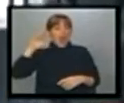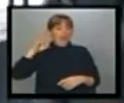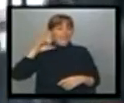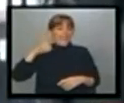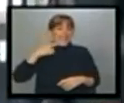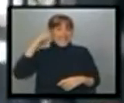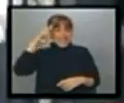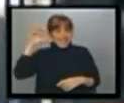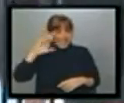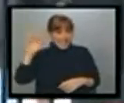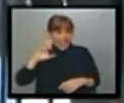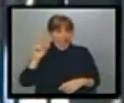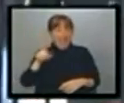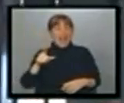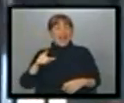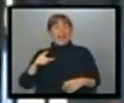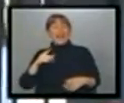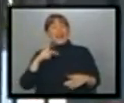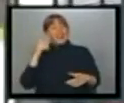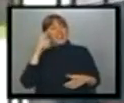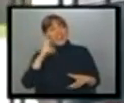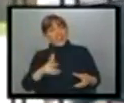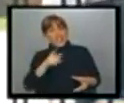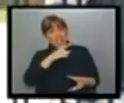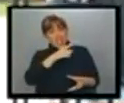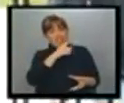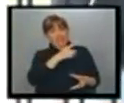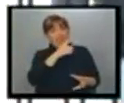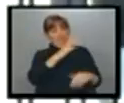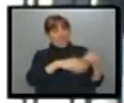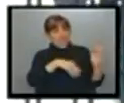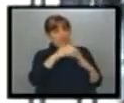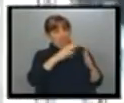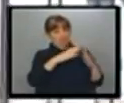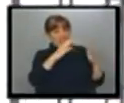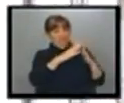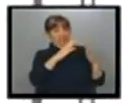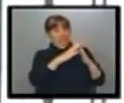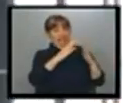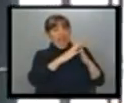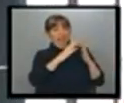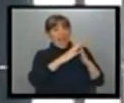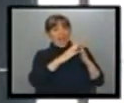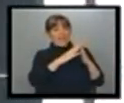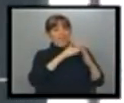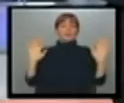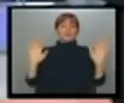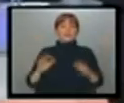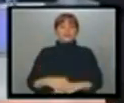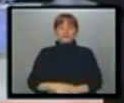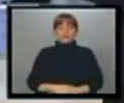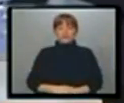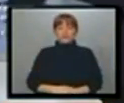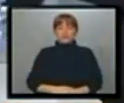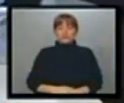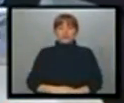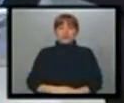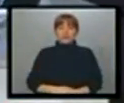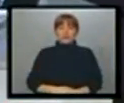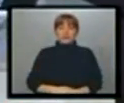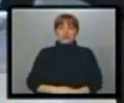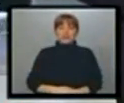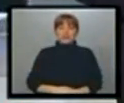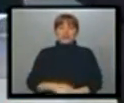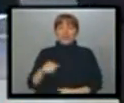negocios inmobiliarios con el supuesto pago de retornos a través de empresarios amigos. Bueno, ahí está. Entonces